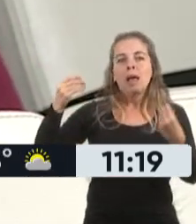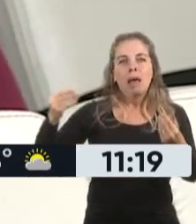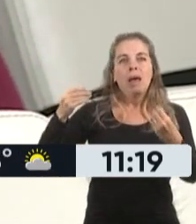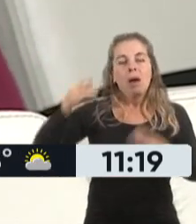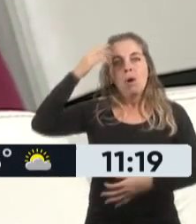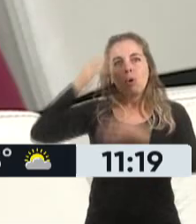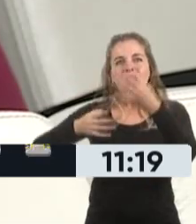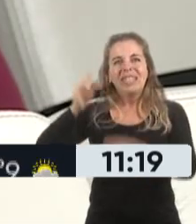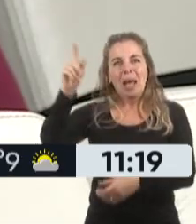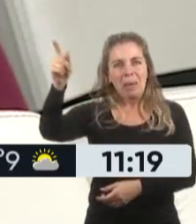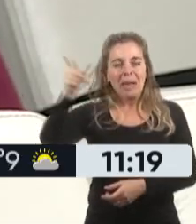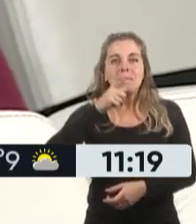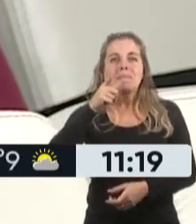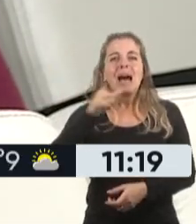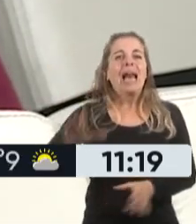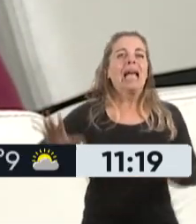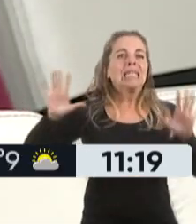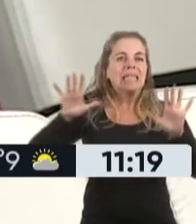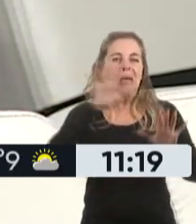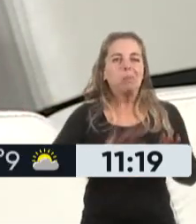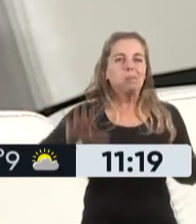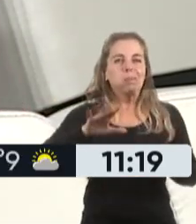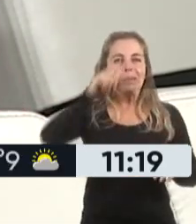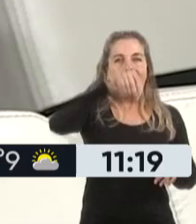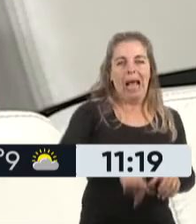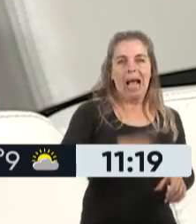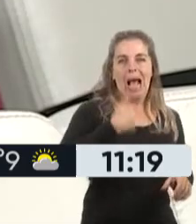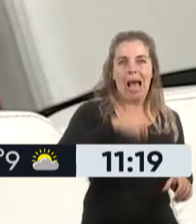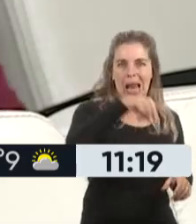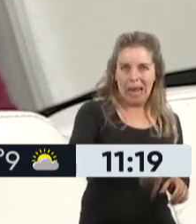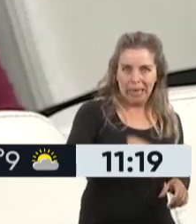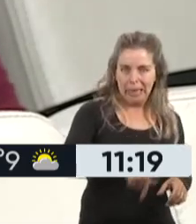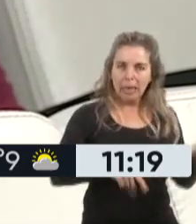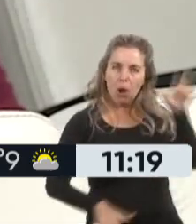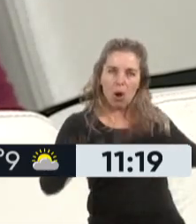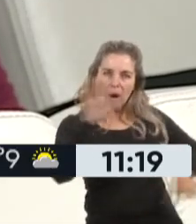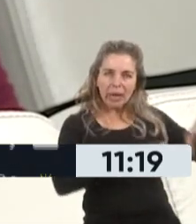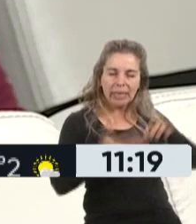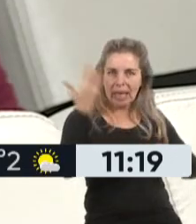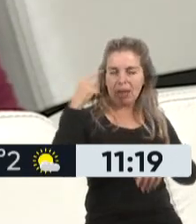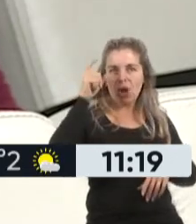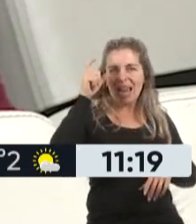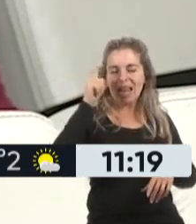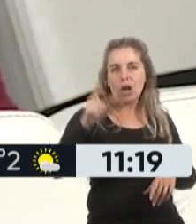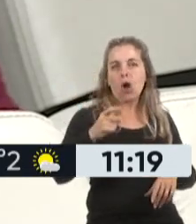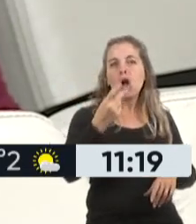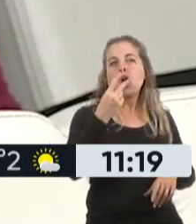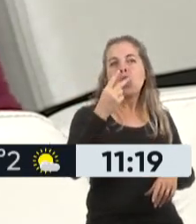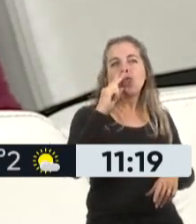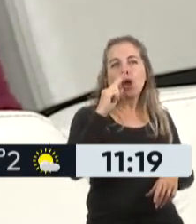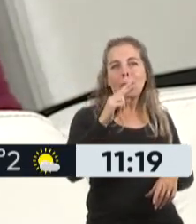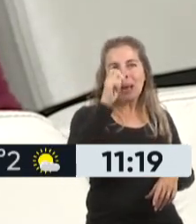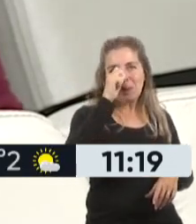estarían en Argentina y estarían involucrados en el intento de golpe en enero de 2023. Quisiera saber si Argentina